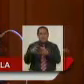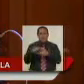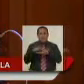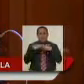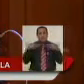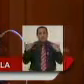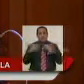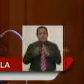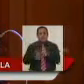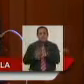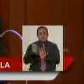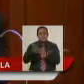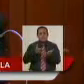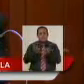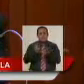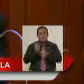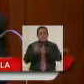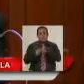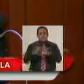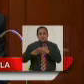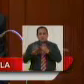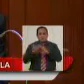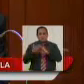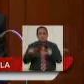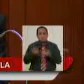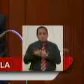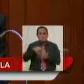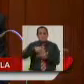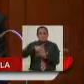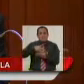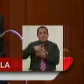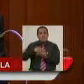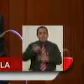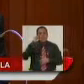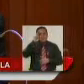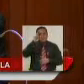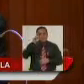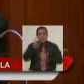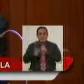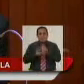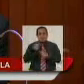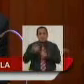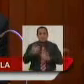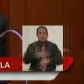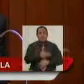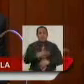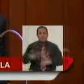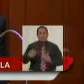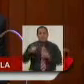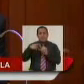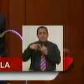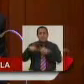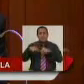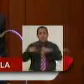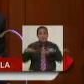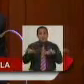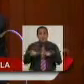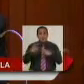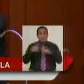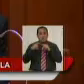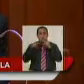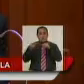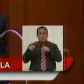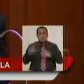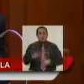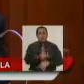los cimientos de la sociedad y debilitan la confianza del ciudadano en el Estado y sus instituciones. Por eso,